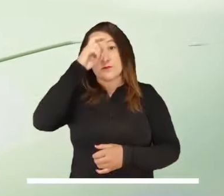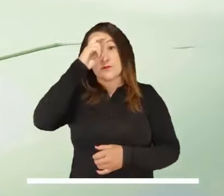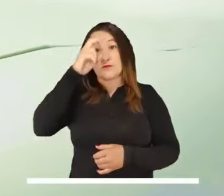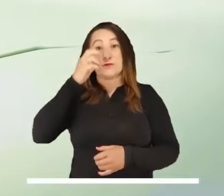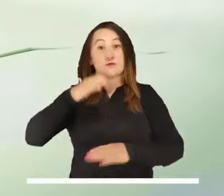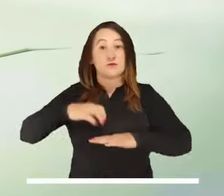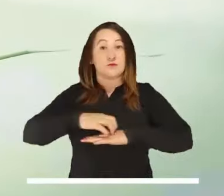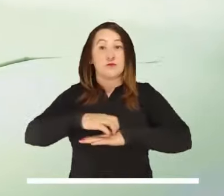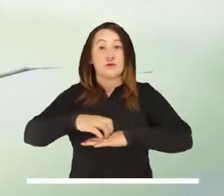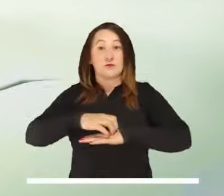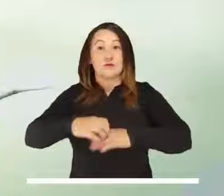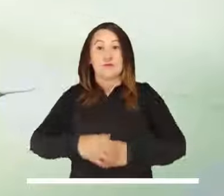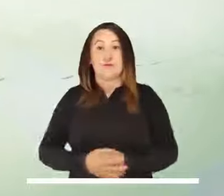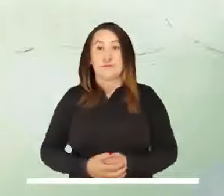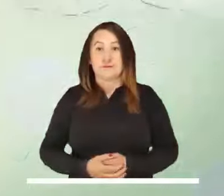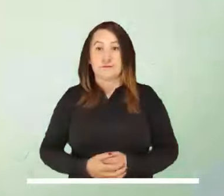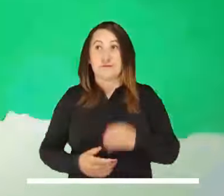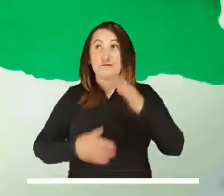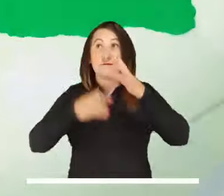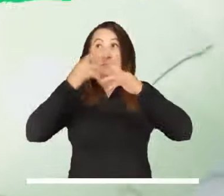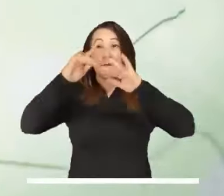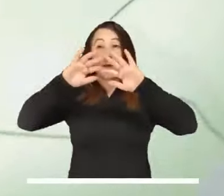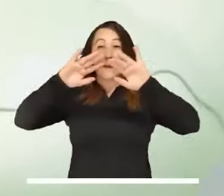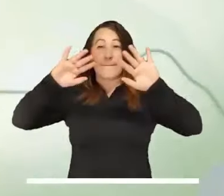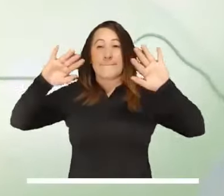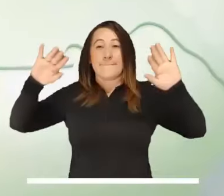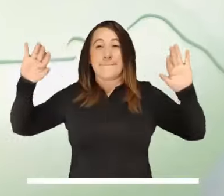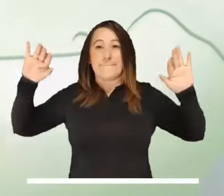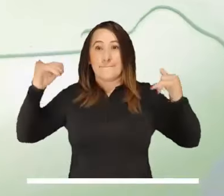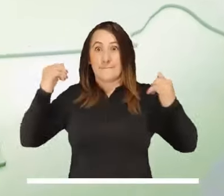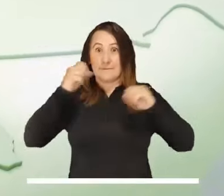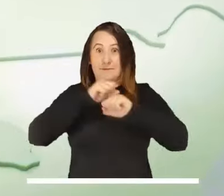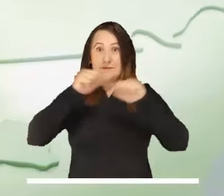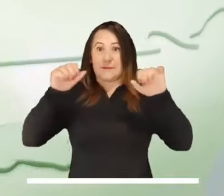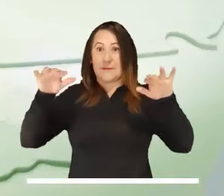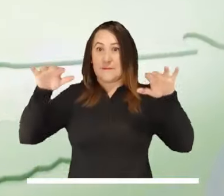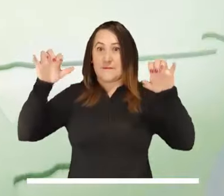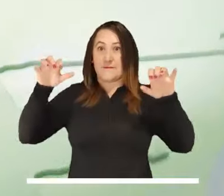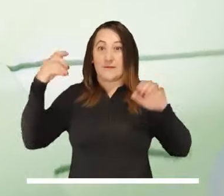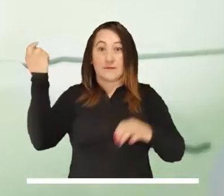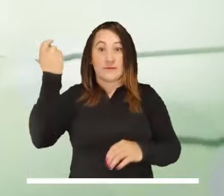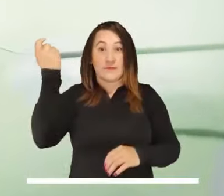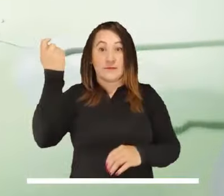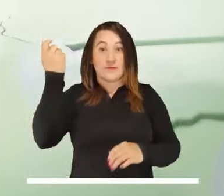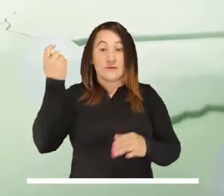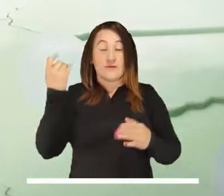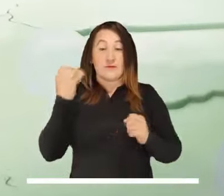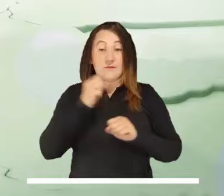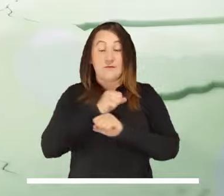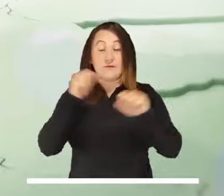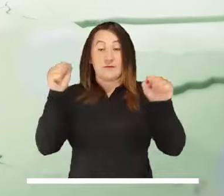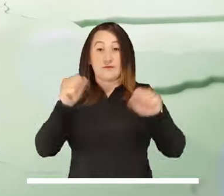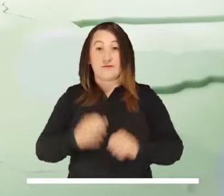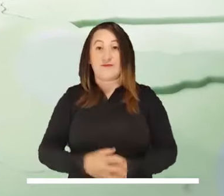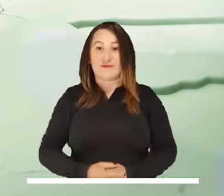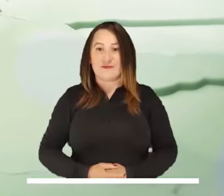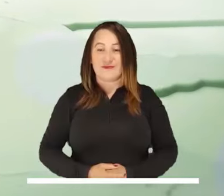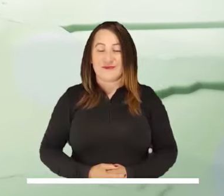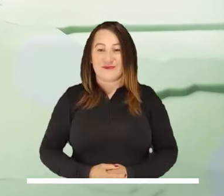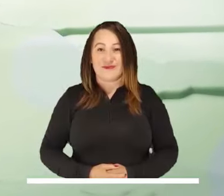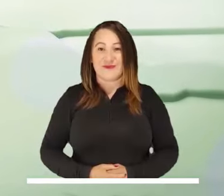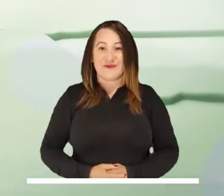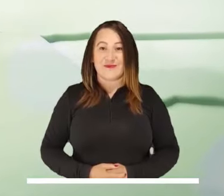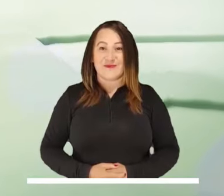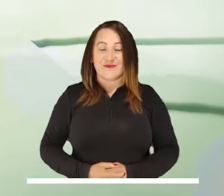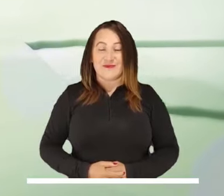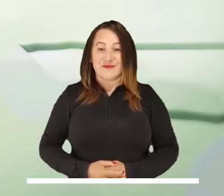de Caldas y norte de Tolima. Un cielo con tendencia a la apertura y una mañana seca se pronostica en los llanos orientales durante